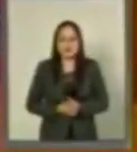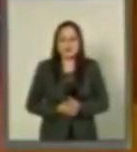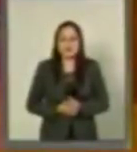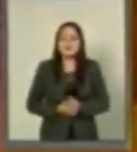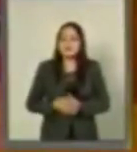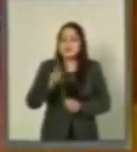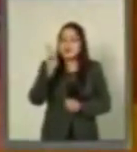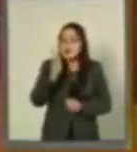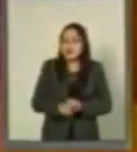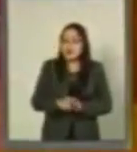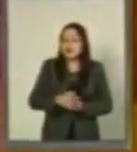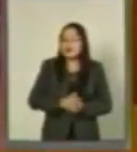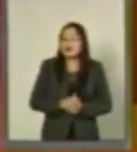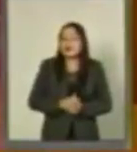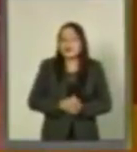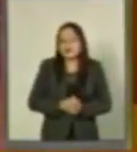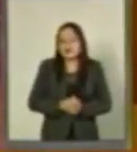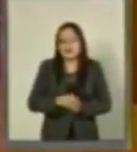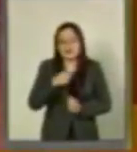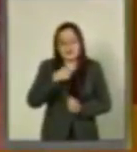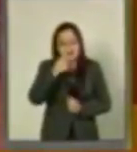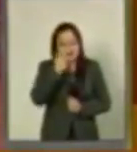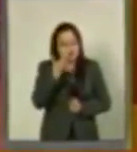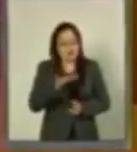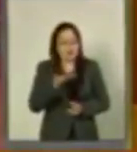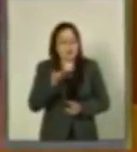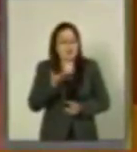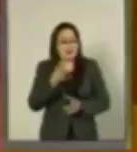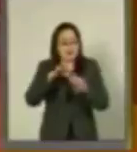Y de verdad quiero dejarlo claro.